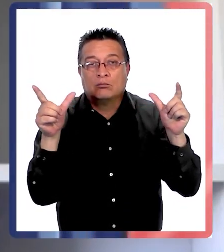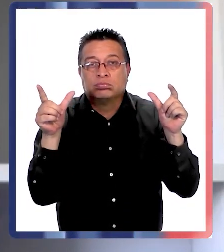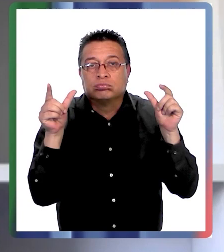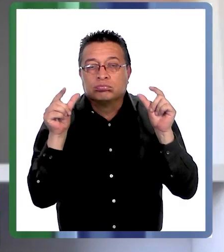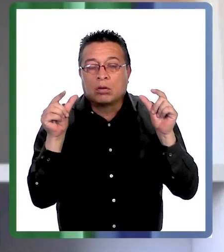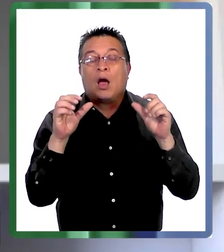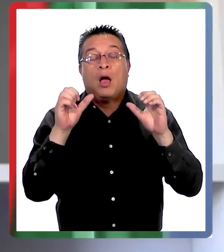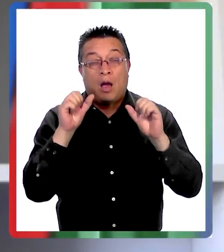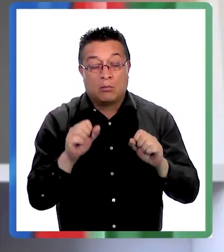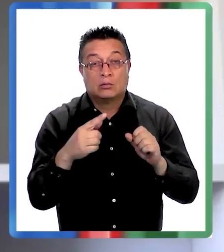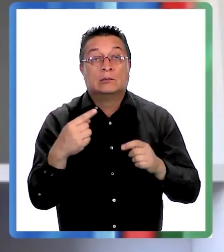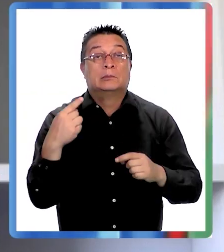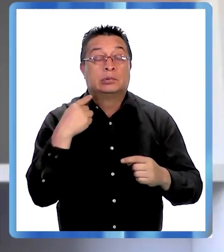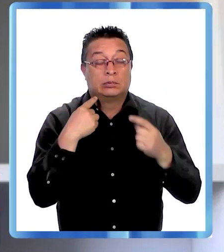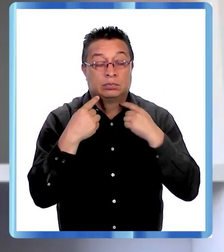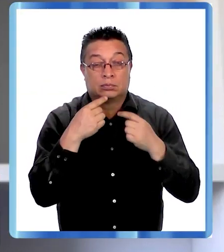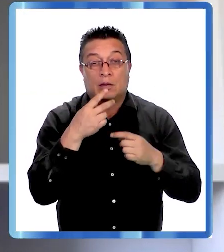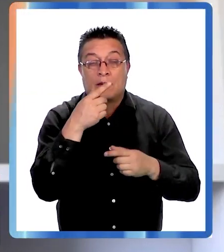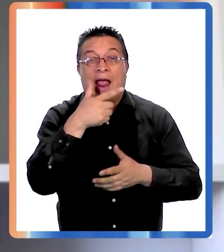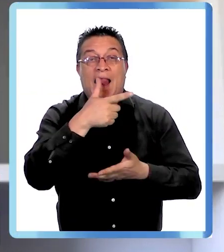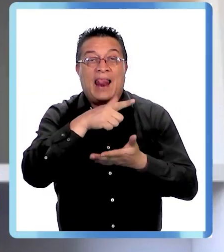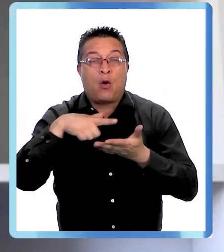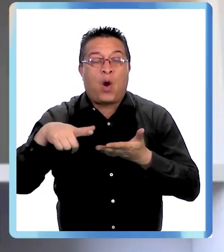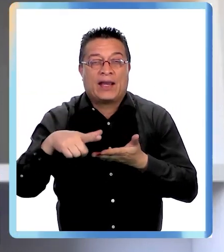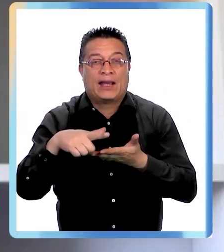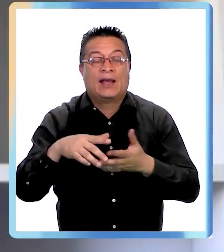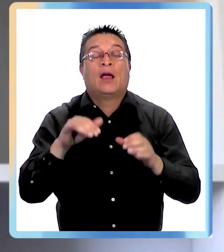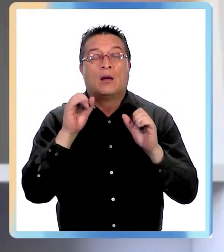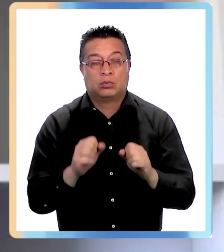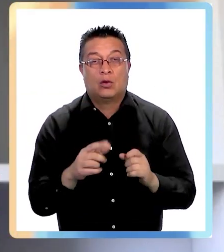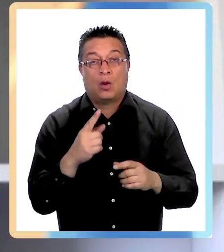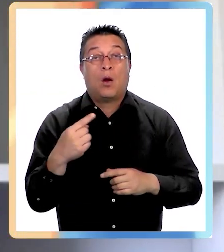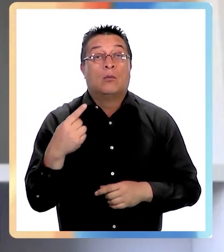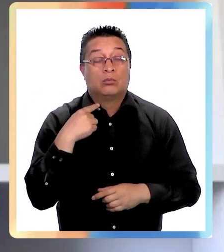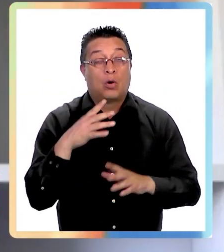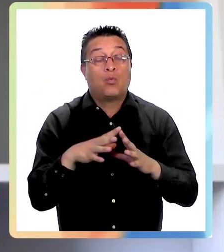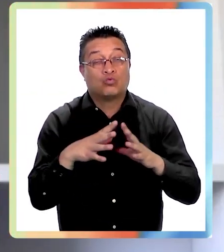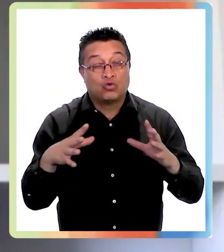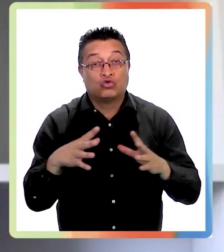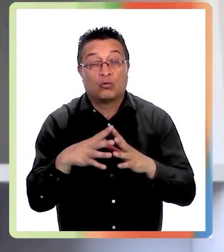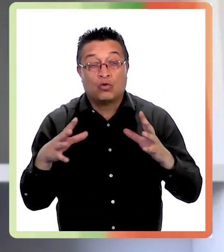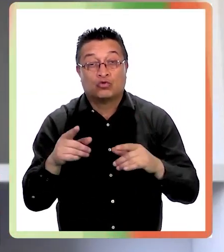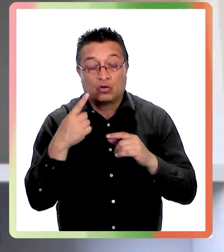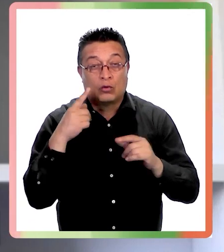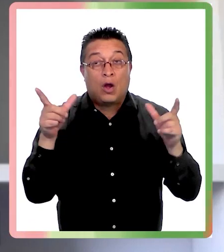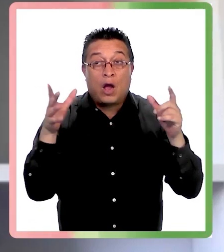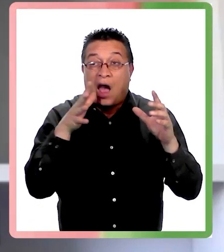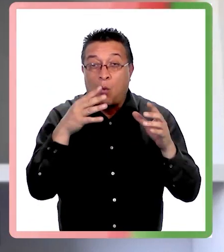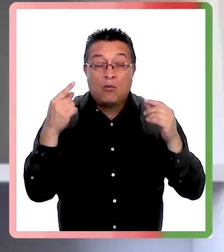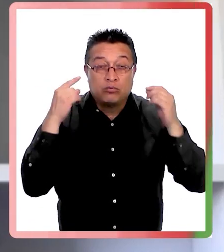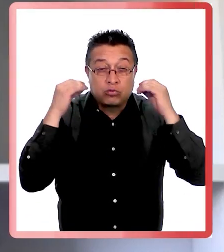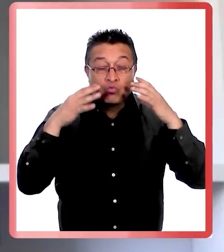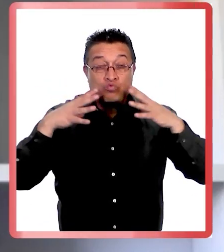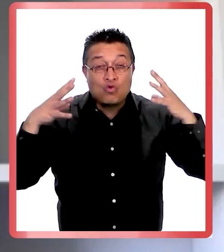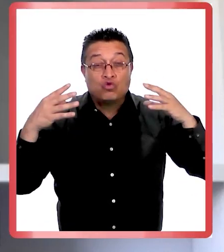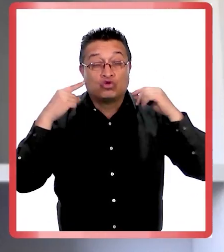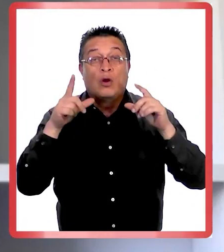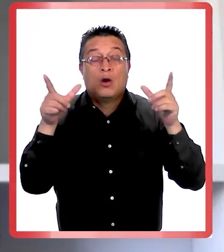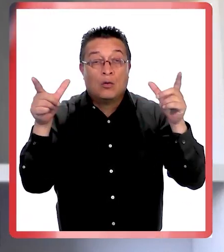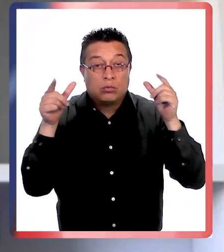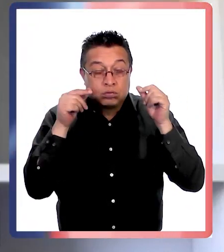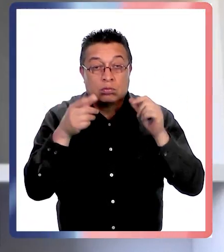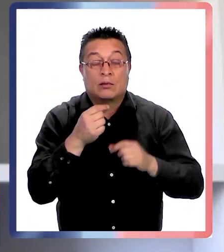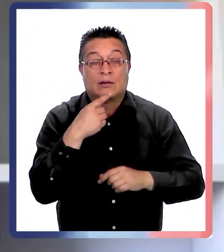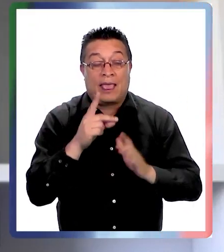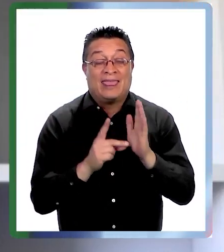audición, pero que afecta su lenguaje, porque si el niño está muy frecuentemente con el líquido en los oídos, escucha menos y